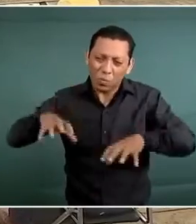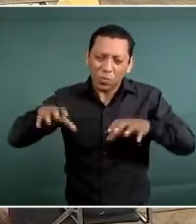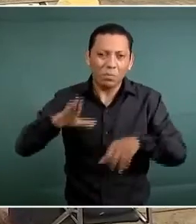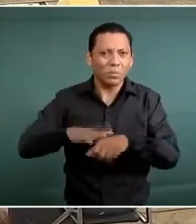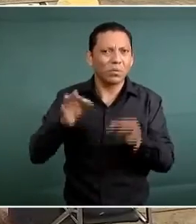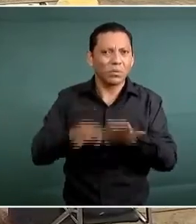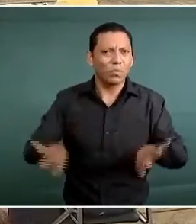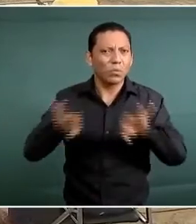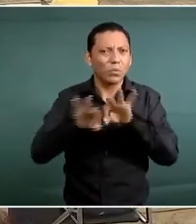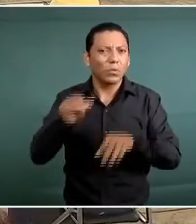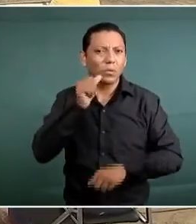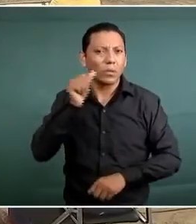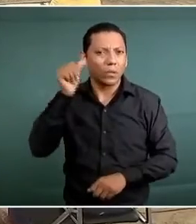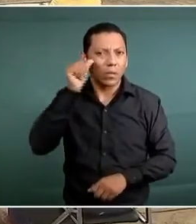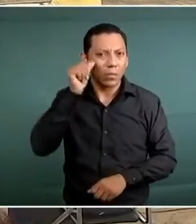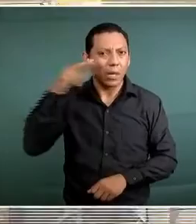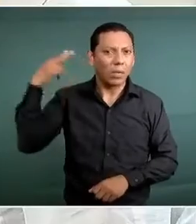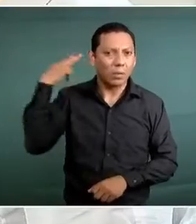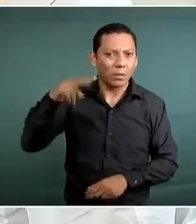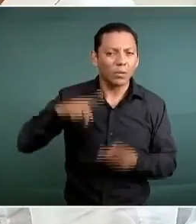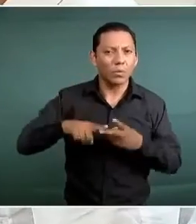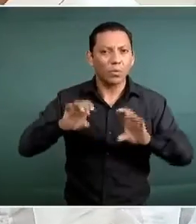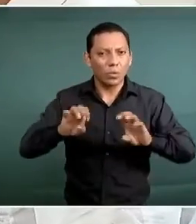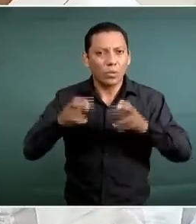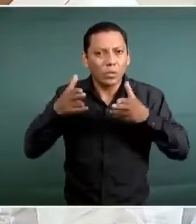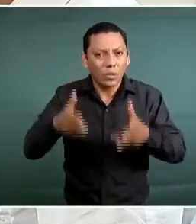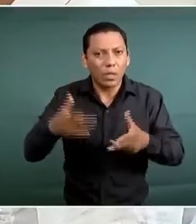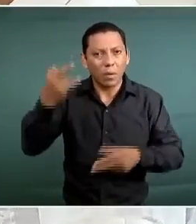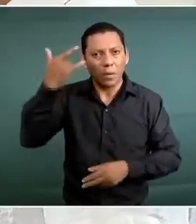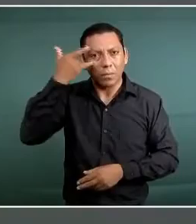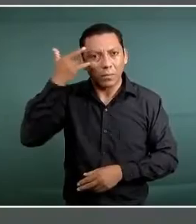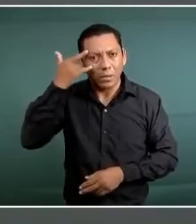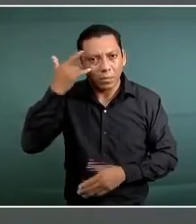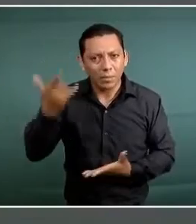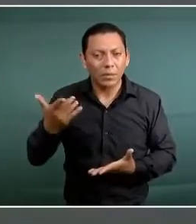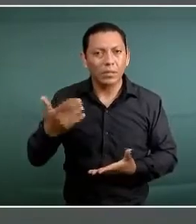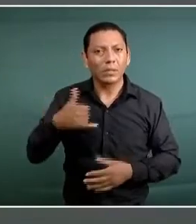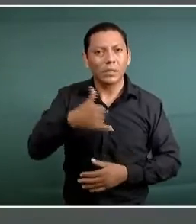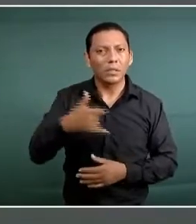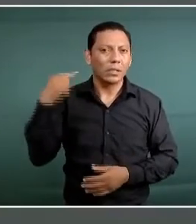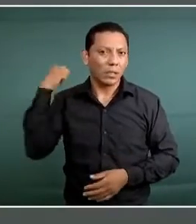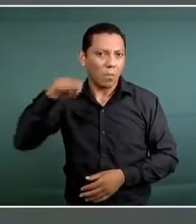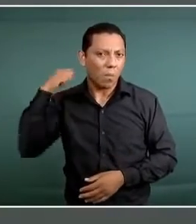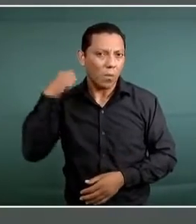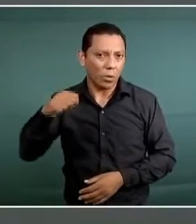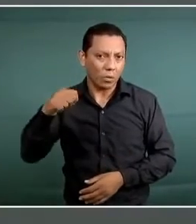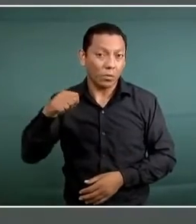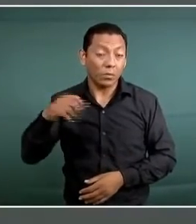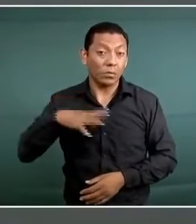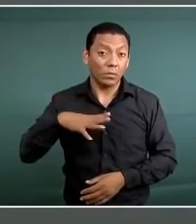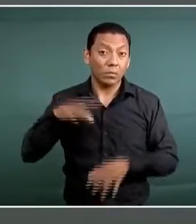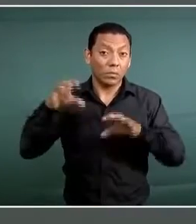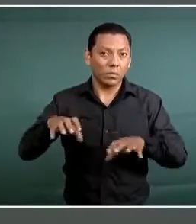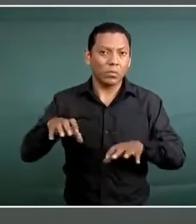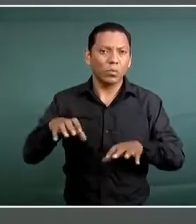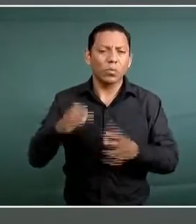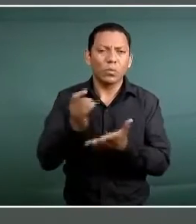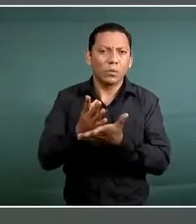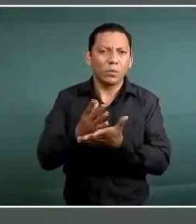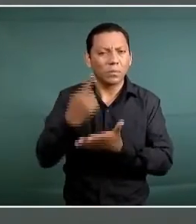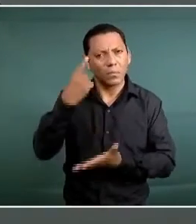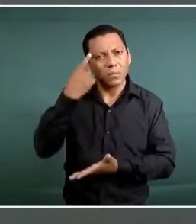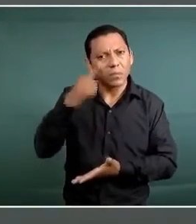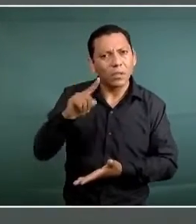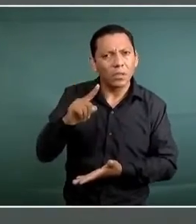importantes del día de ayer para Veracruz, para Chiapas, para Campeche y para Tabasco. Solamente para tener